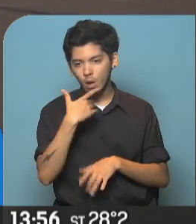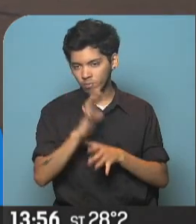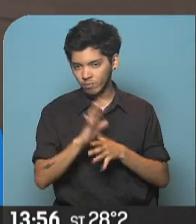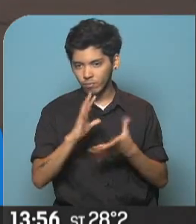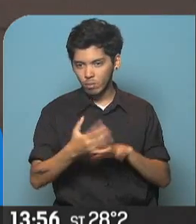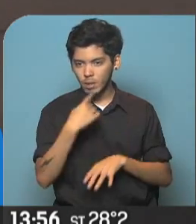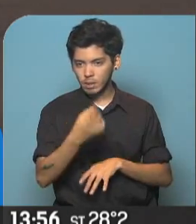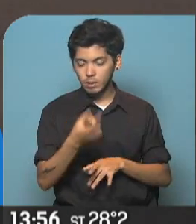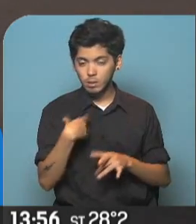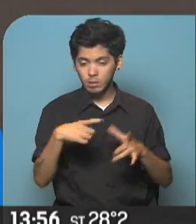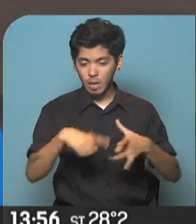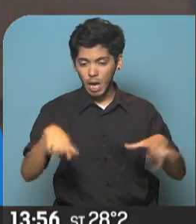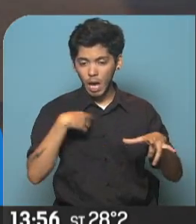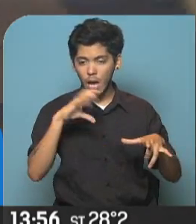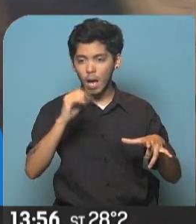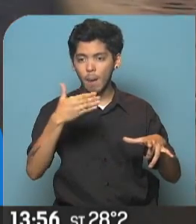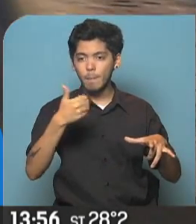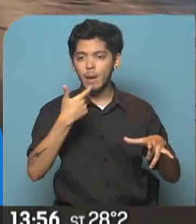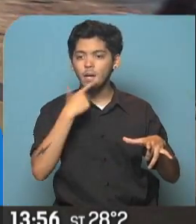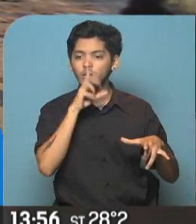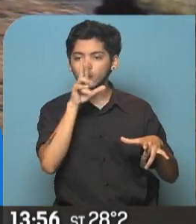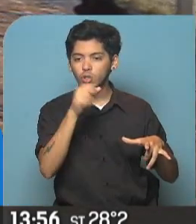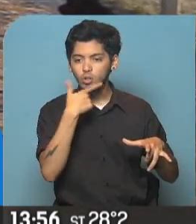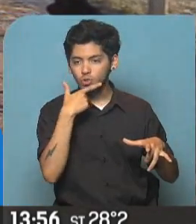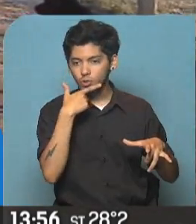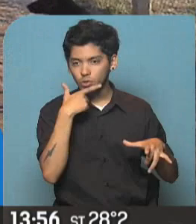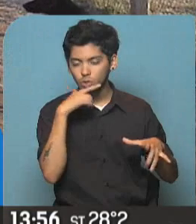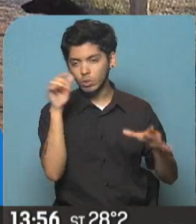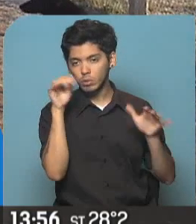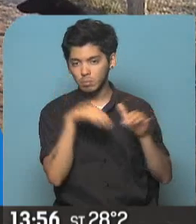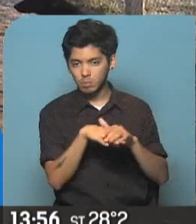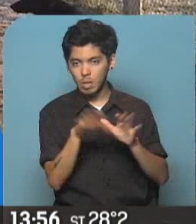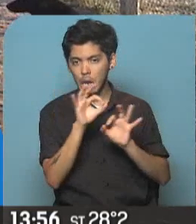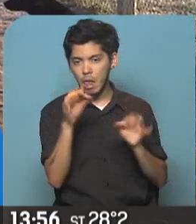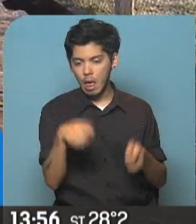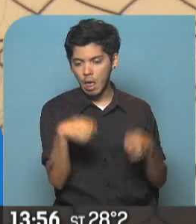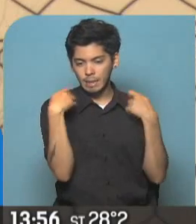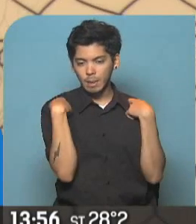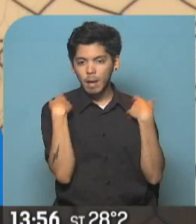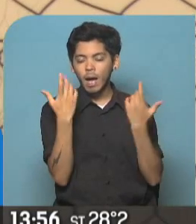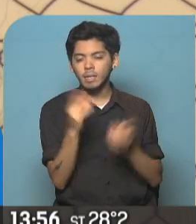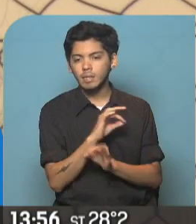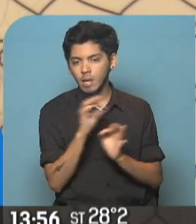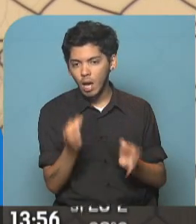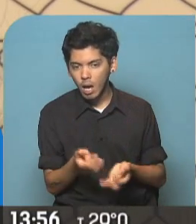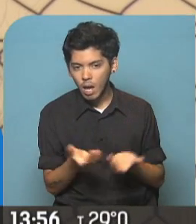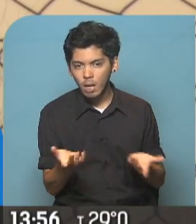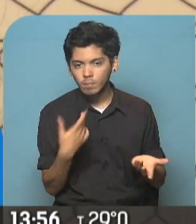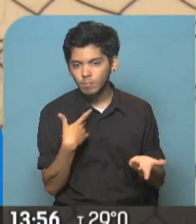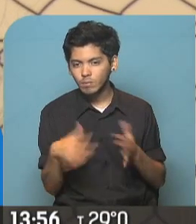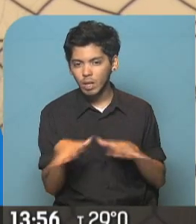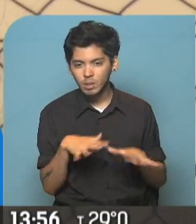es un camastro sin tener nada con qué cubrirse. Con lo cual es una